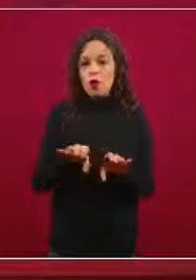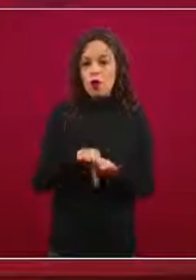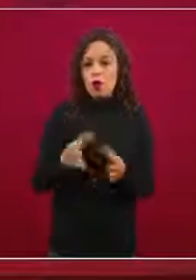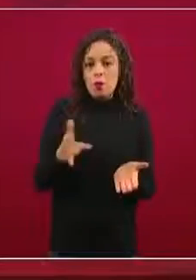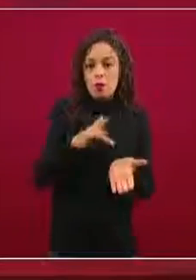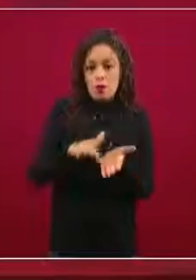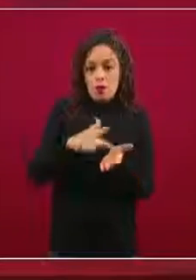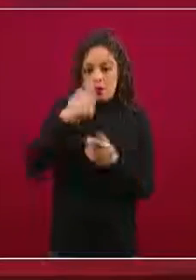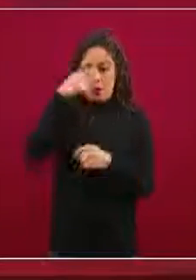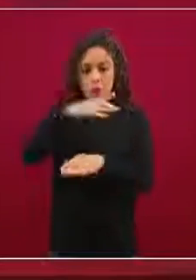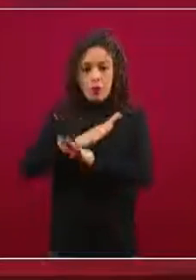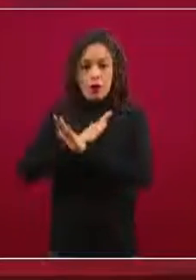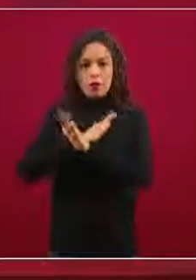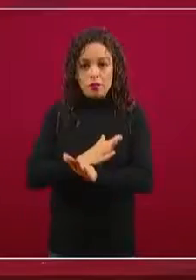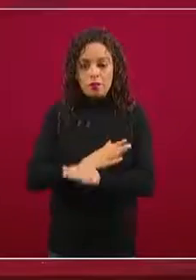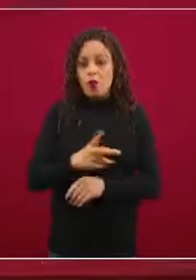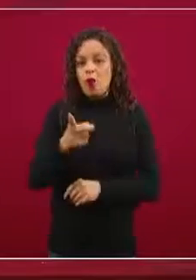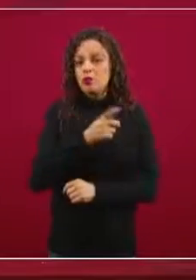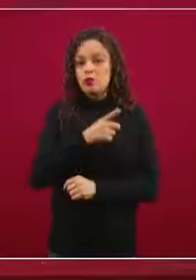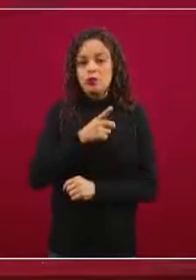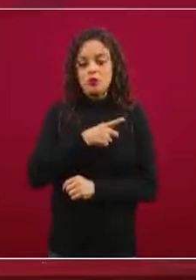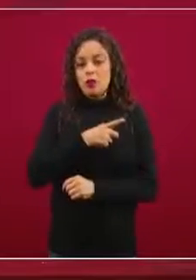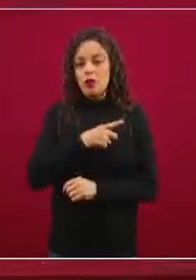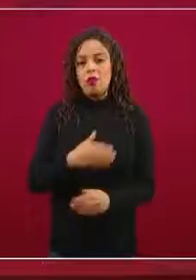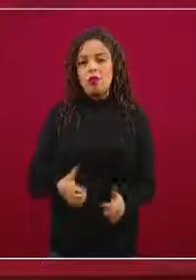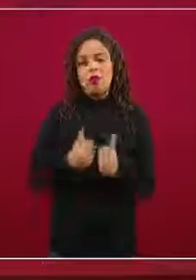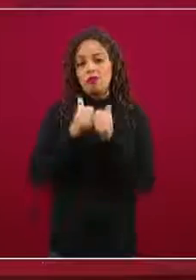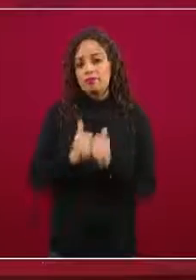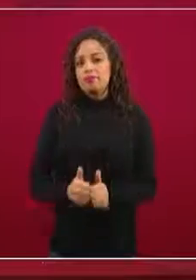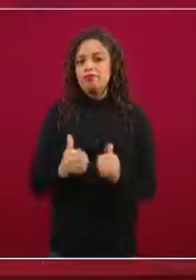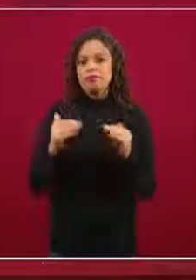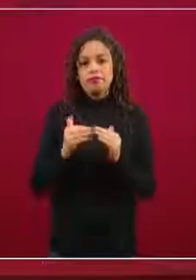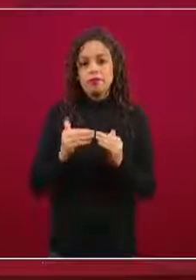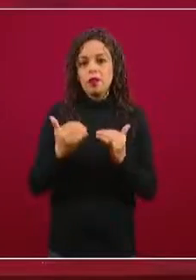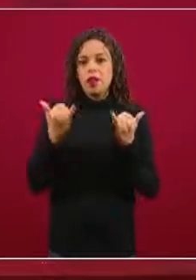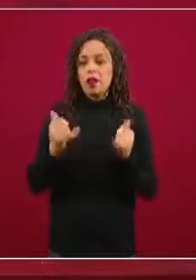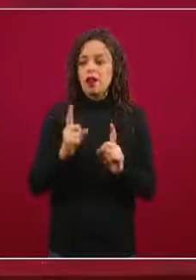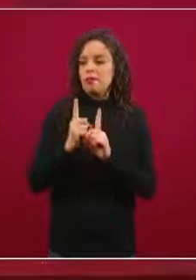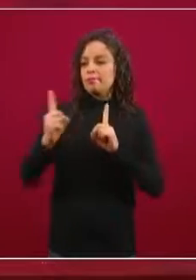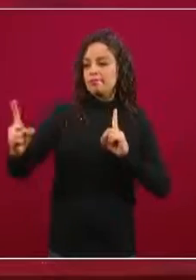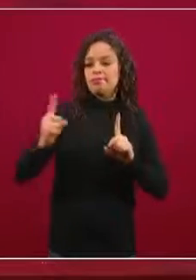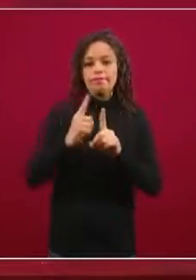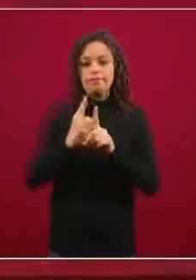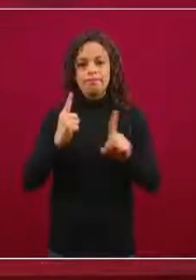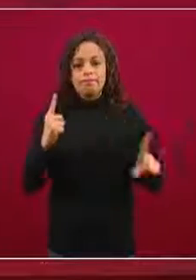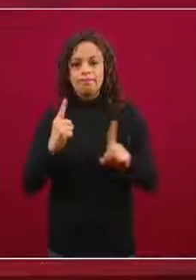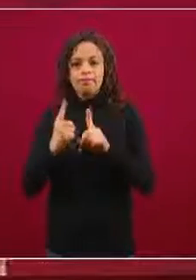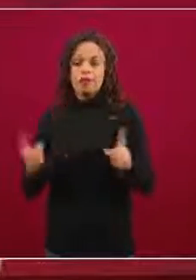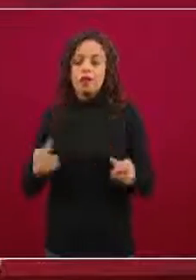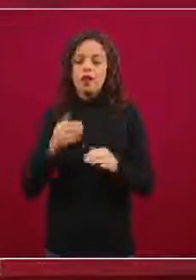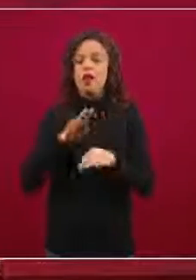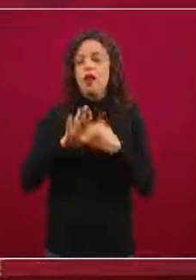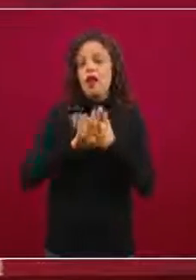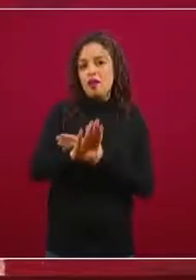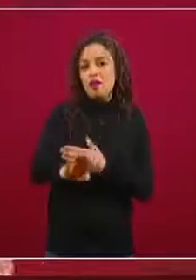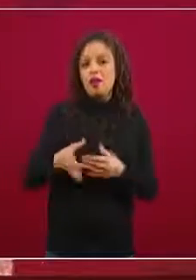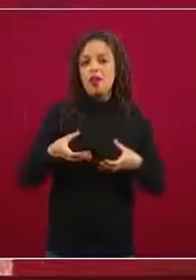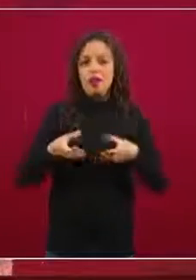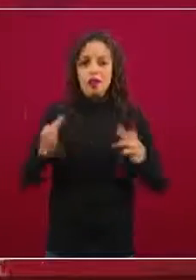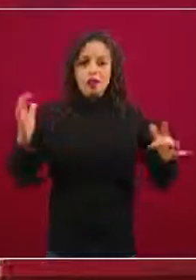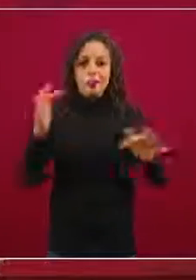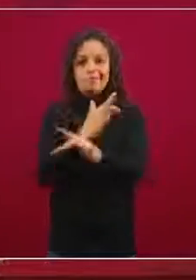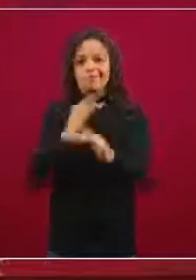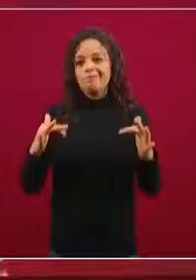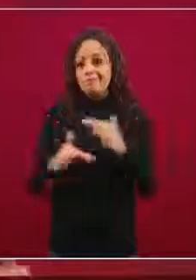aislamiento y las distintas medidas de distanciamiento social. Hemos también aclarado una y otra vez que no se trata de